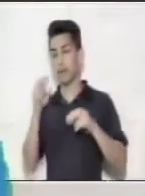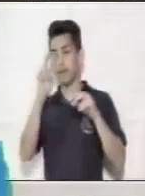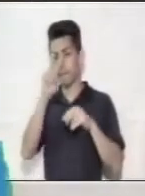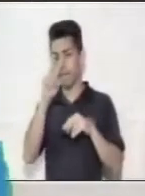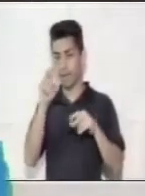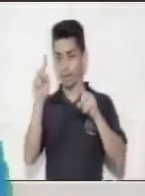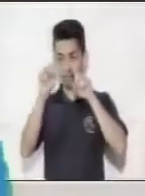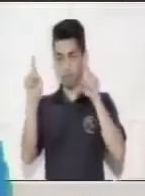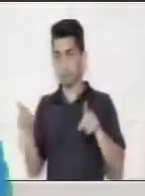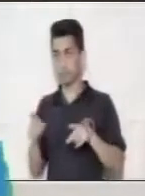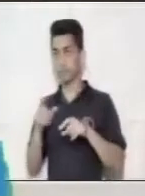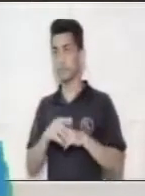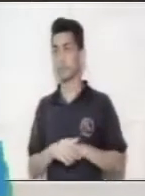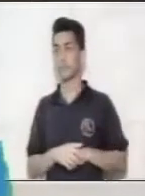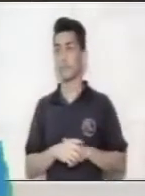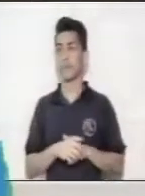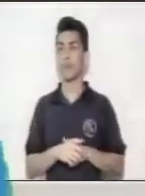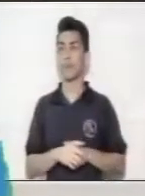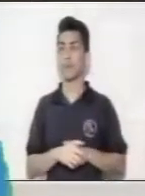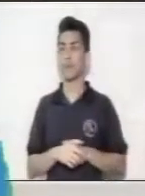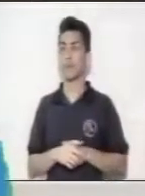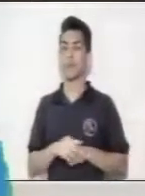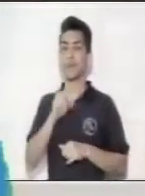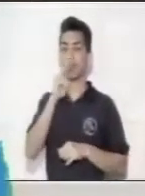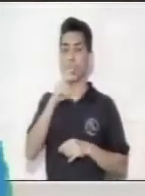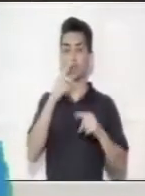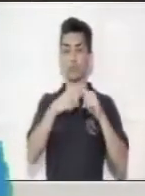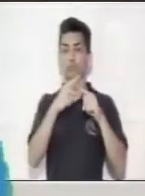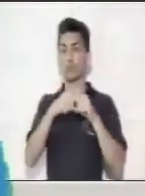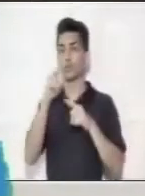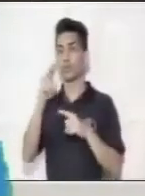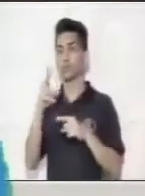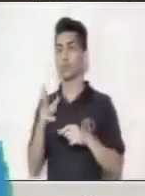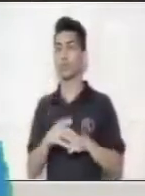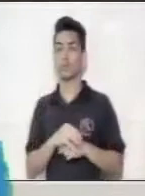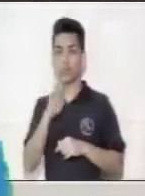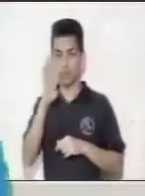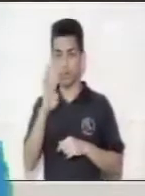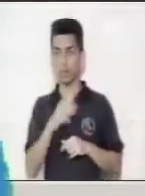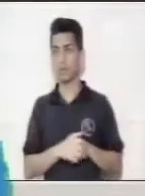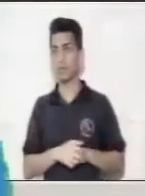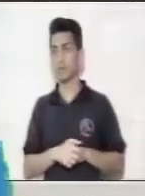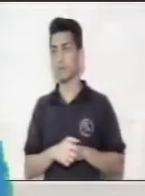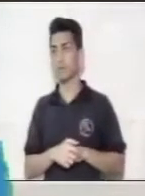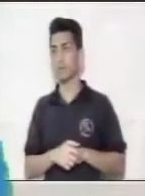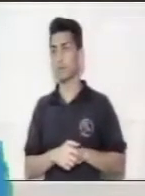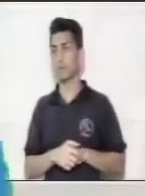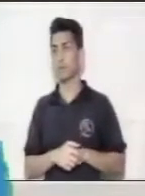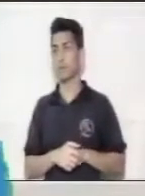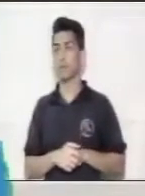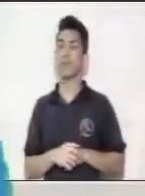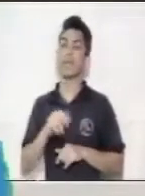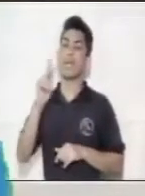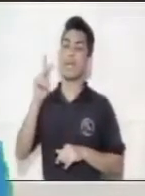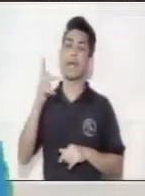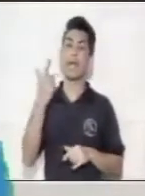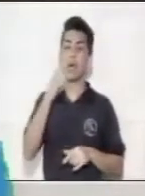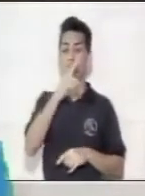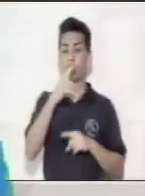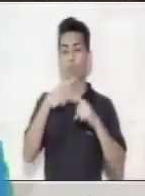para la coordenada x tendría 2 por 2, ¿cuánto? Y para y, 1 por 2,